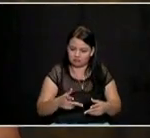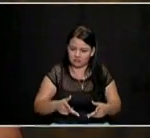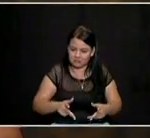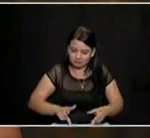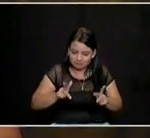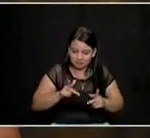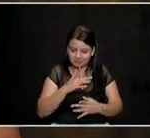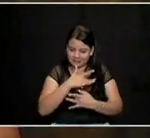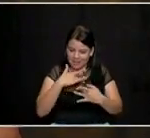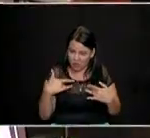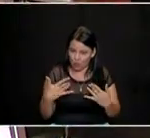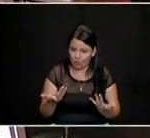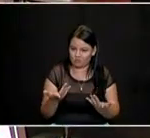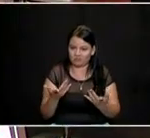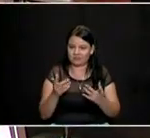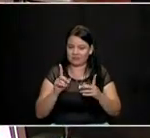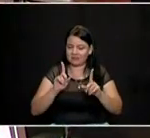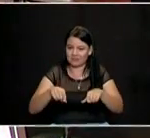preventivas